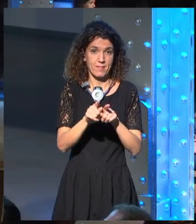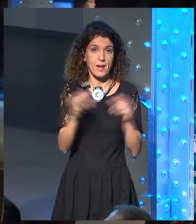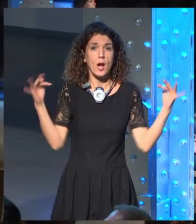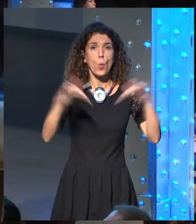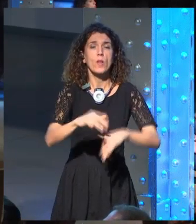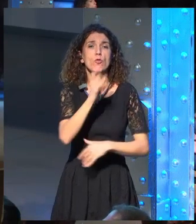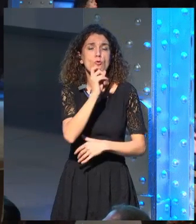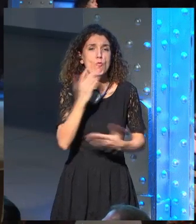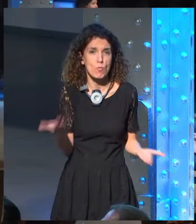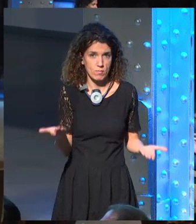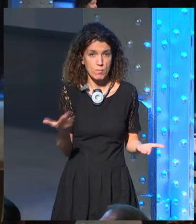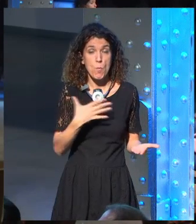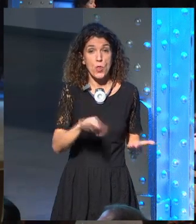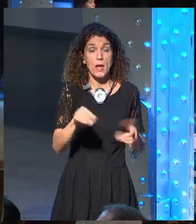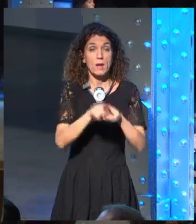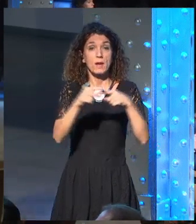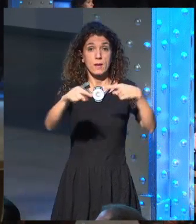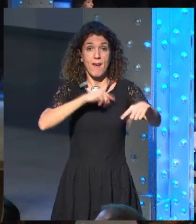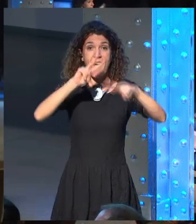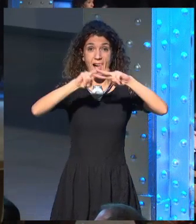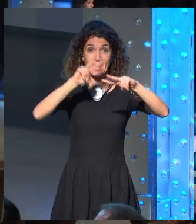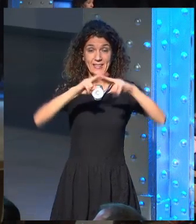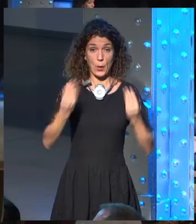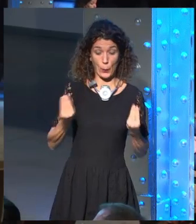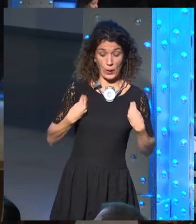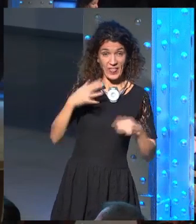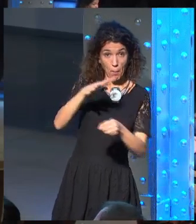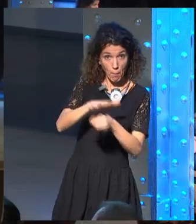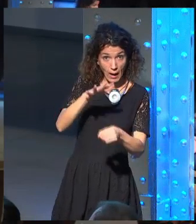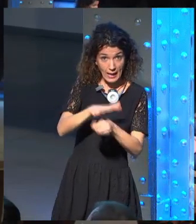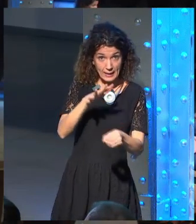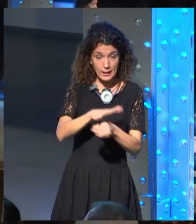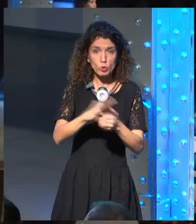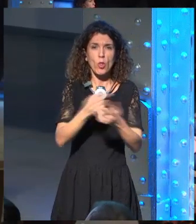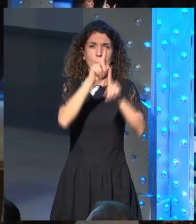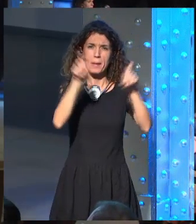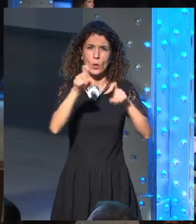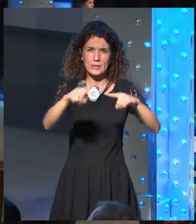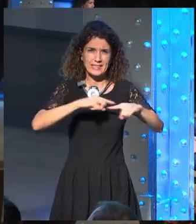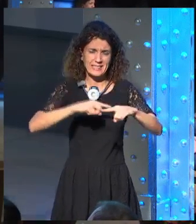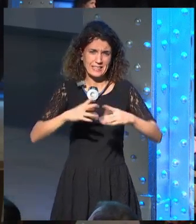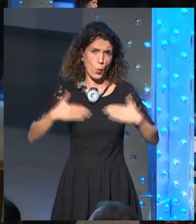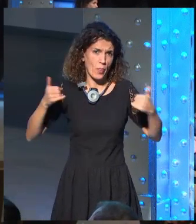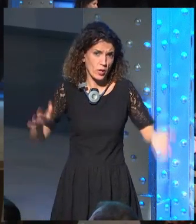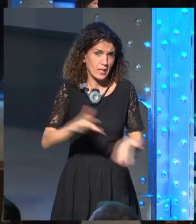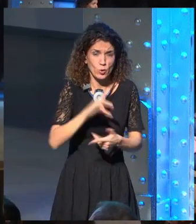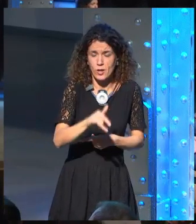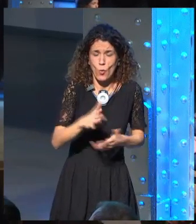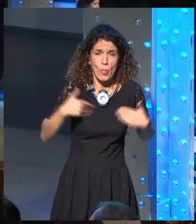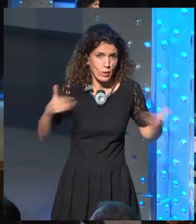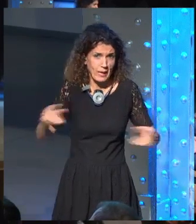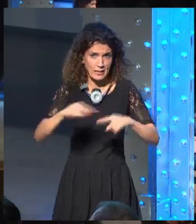encuentros. Podréis enviar a través del hashtag Vida en Martes todas las preguntas que queráis, cuando queráis, en el momento que